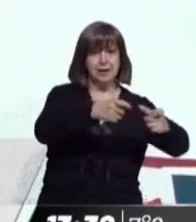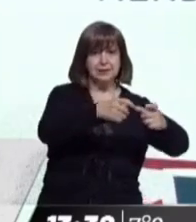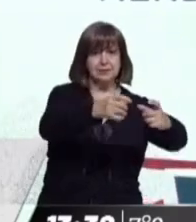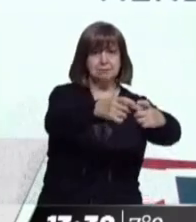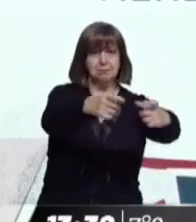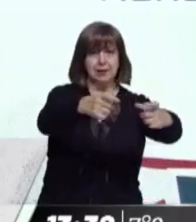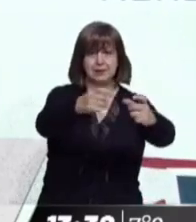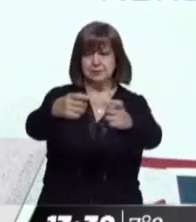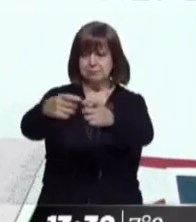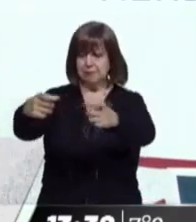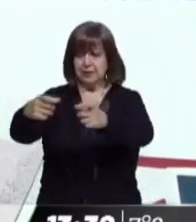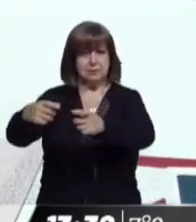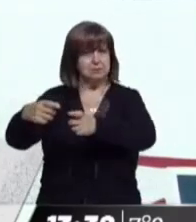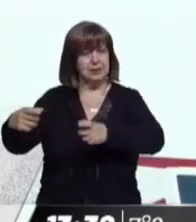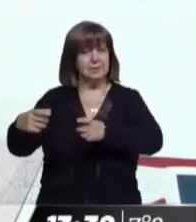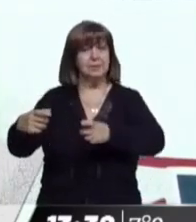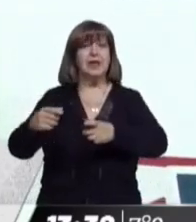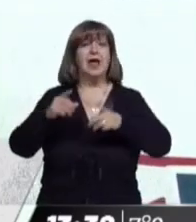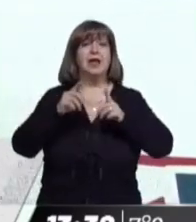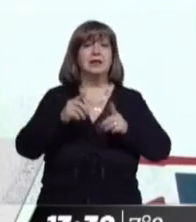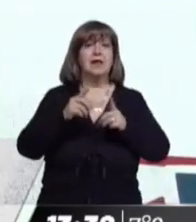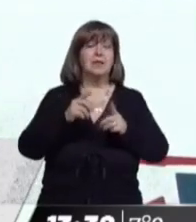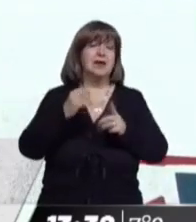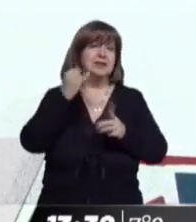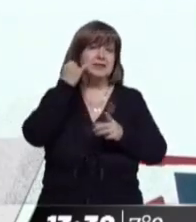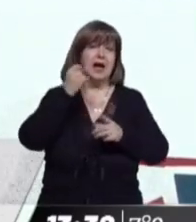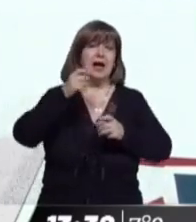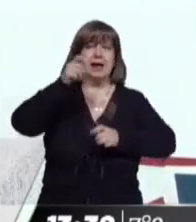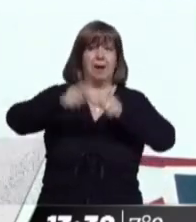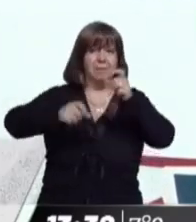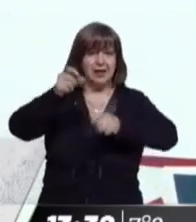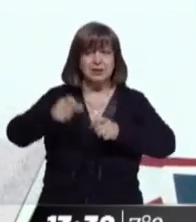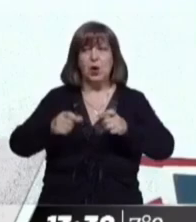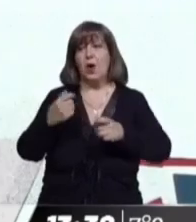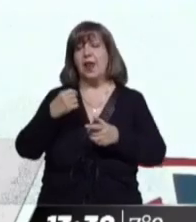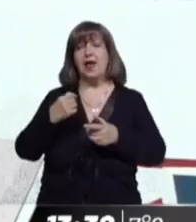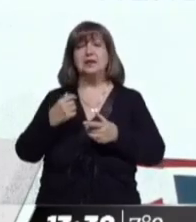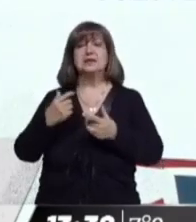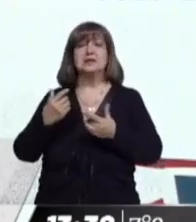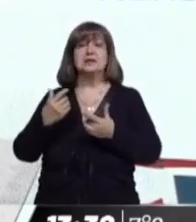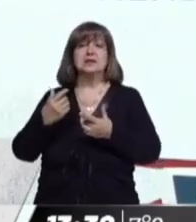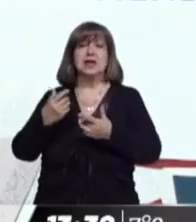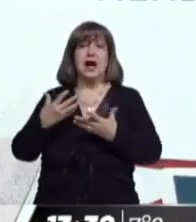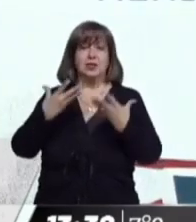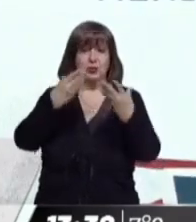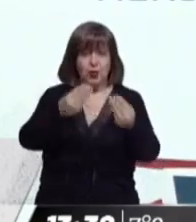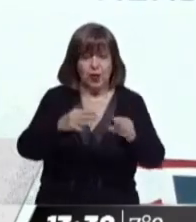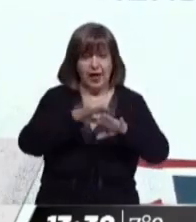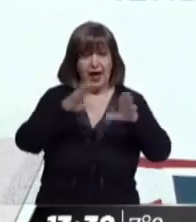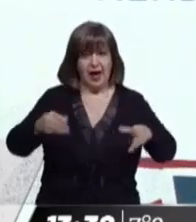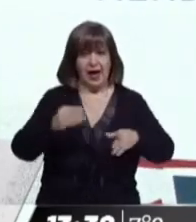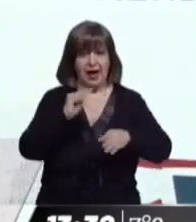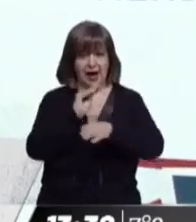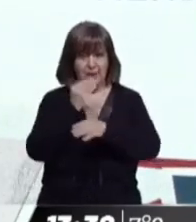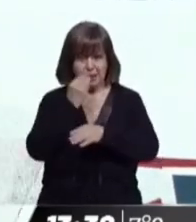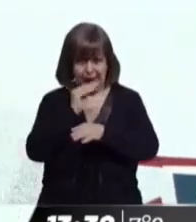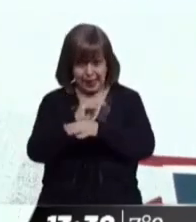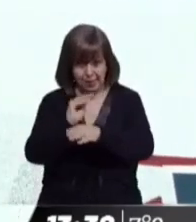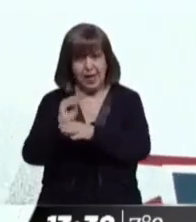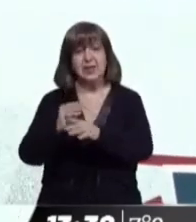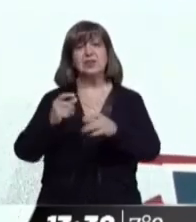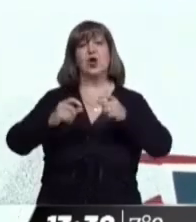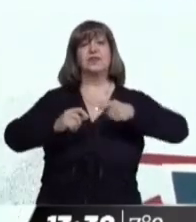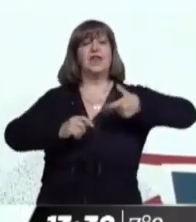redes sociales la la contención social las tarjetas los programas son de ayuda de bastante ayuda